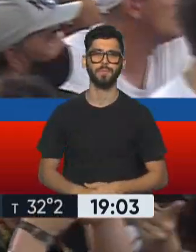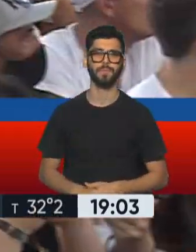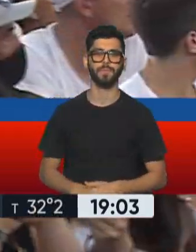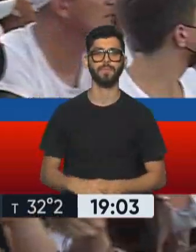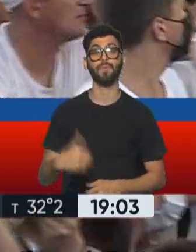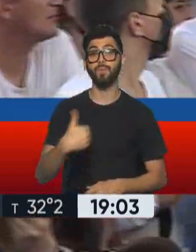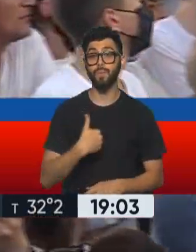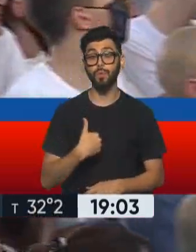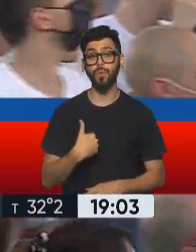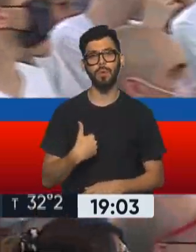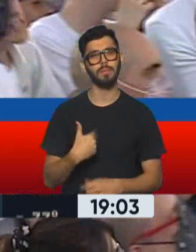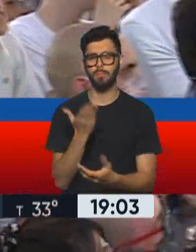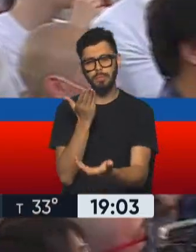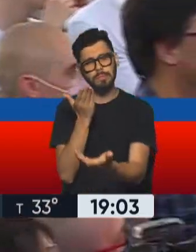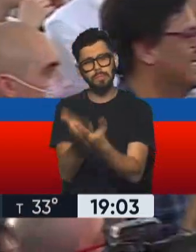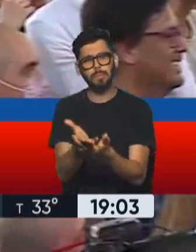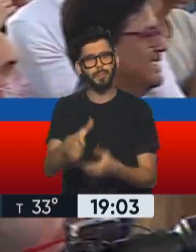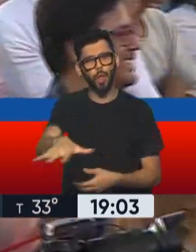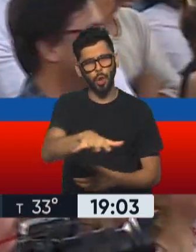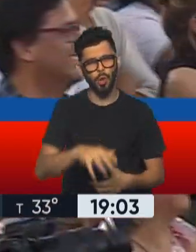Yo les